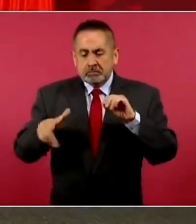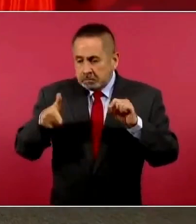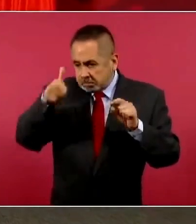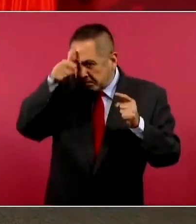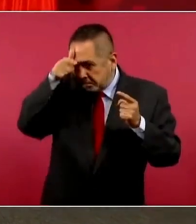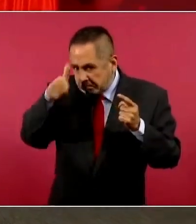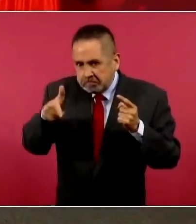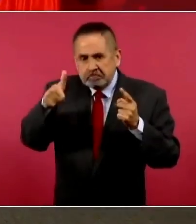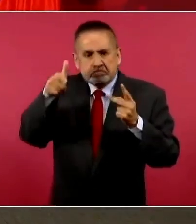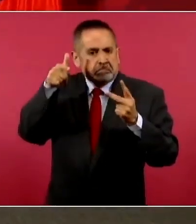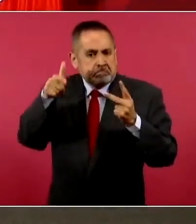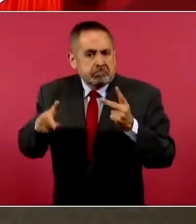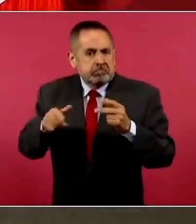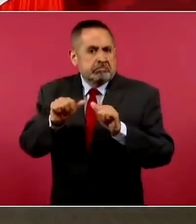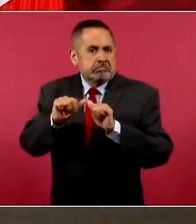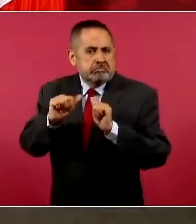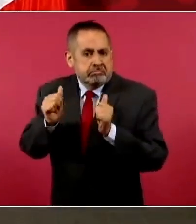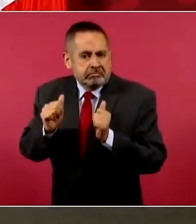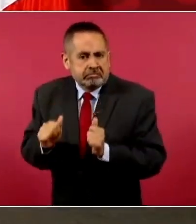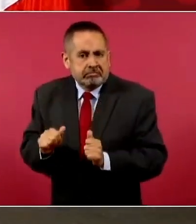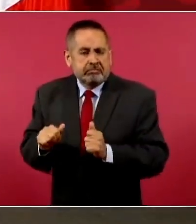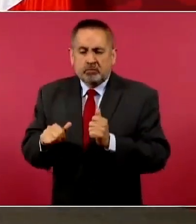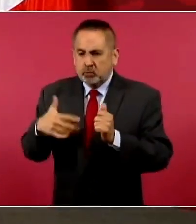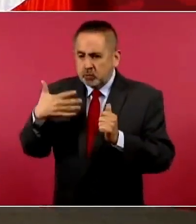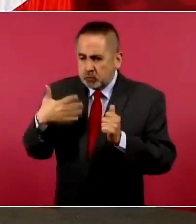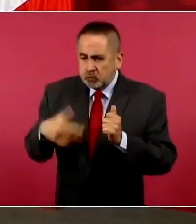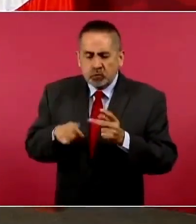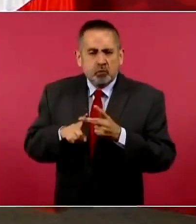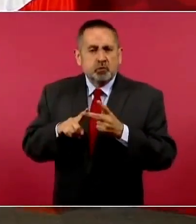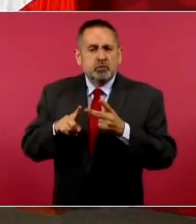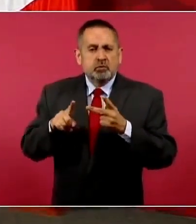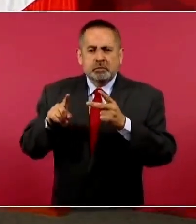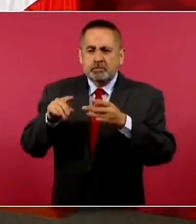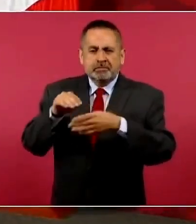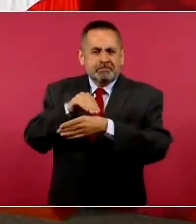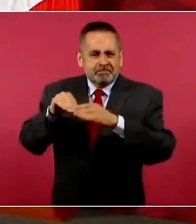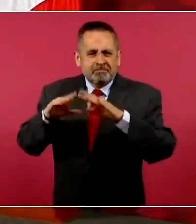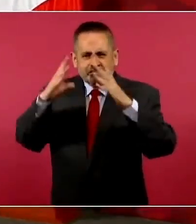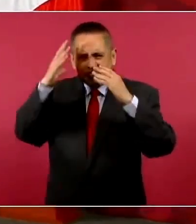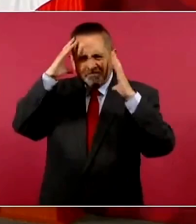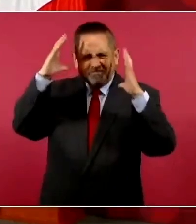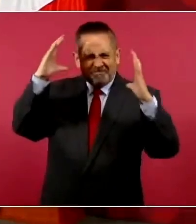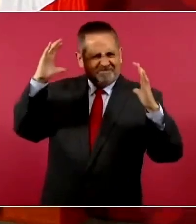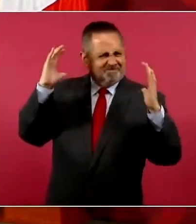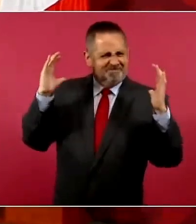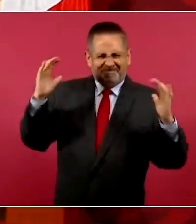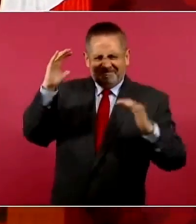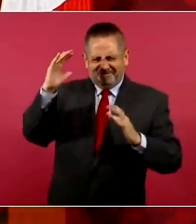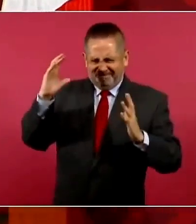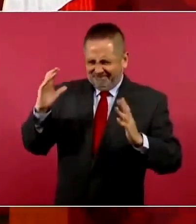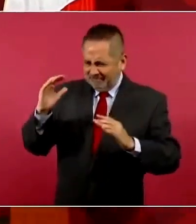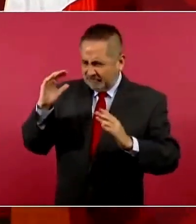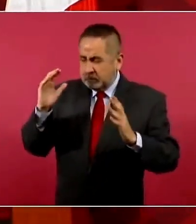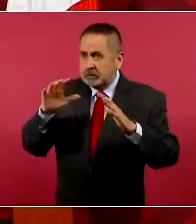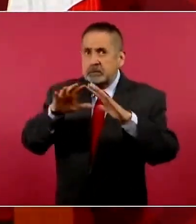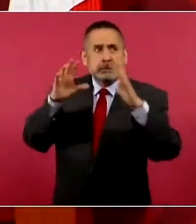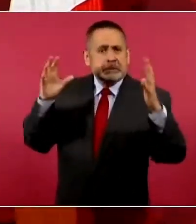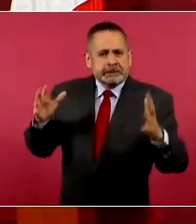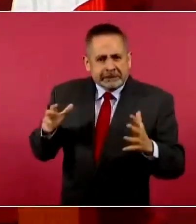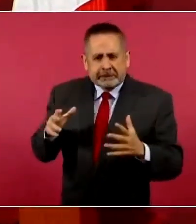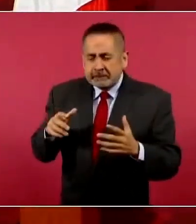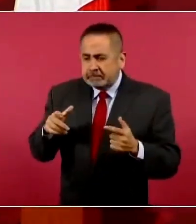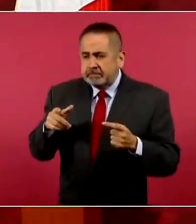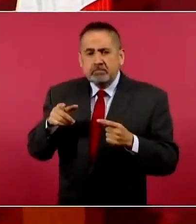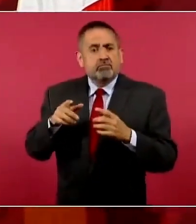uno arte y las esculturas y las cabezas colosales y la misma